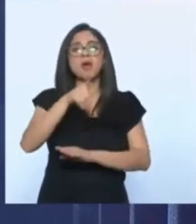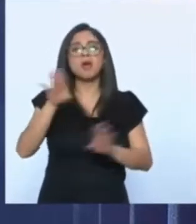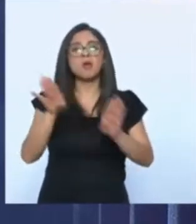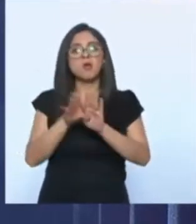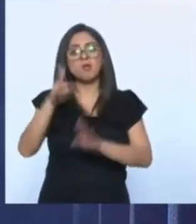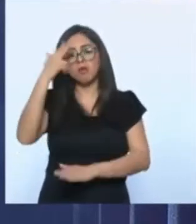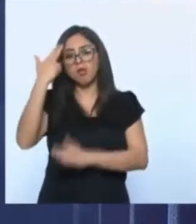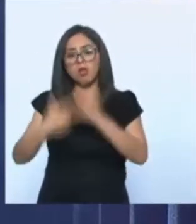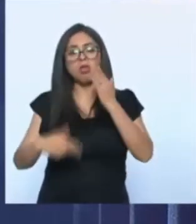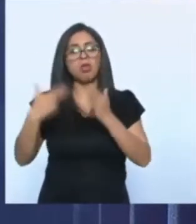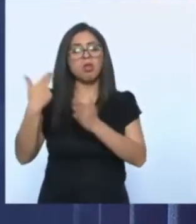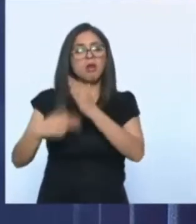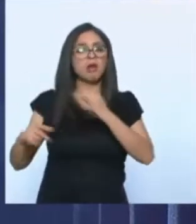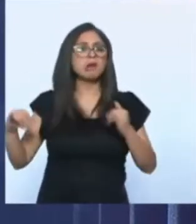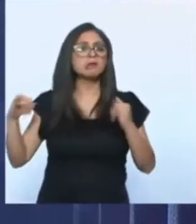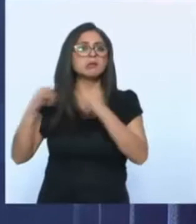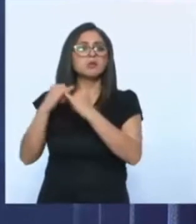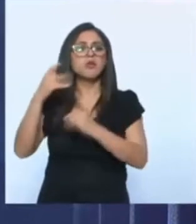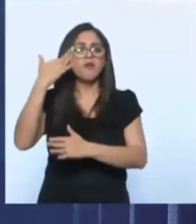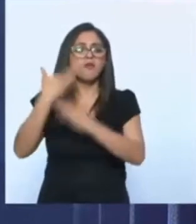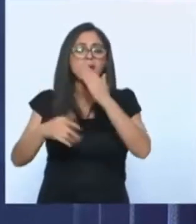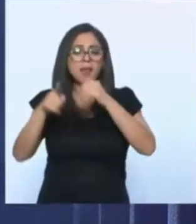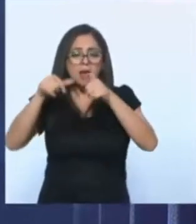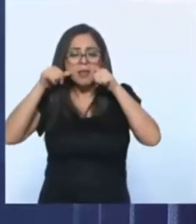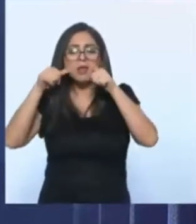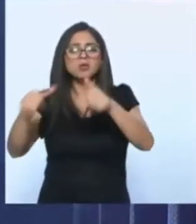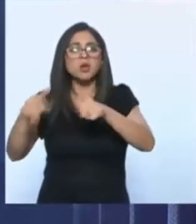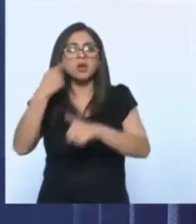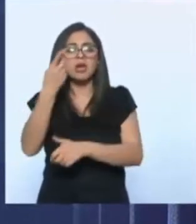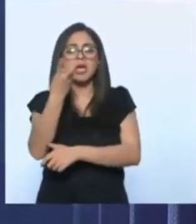en la congeladora. Son 3 iniciativas de ley a favor de